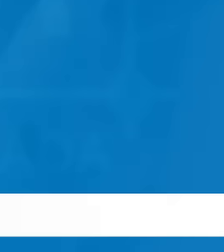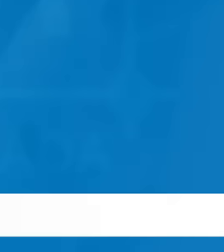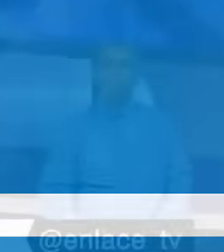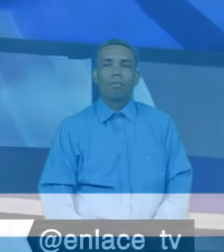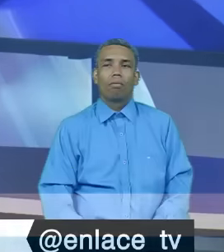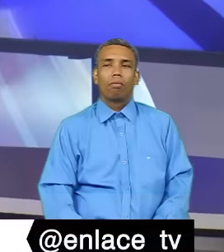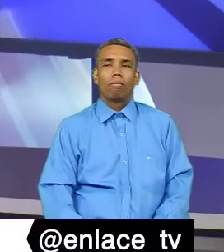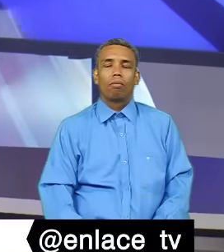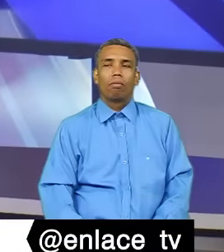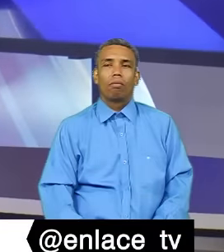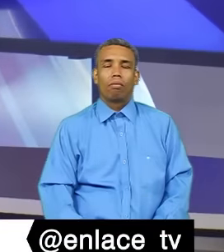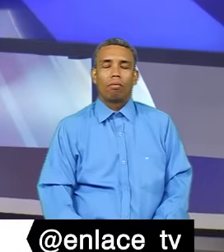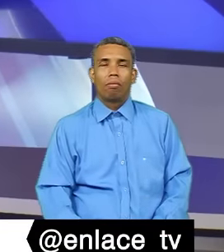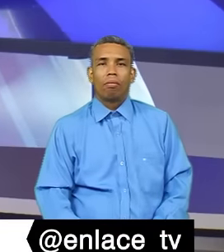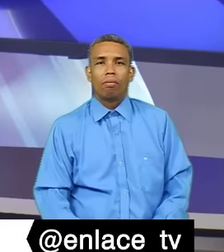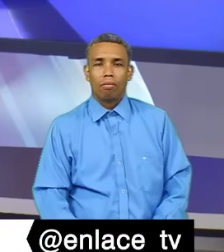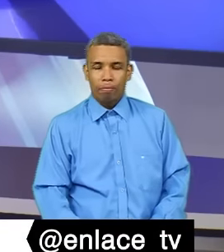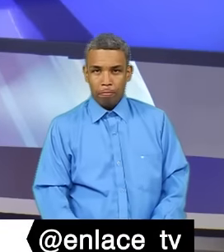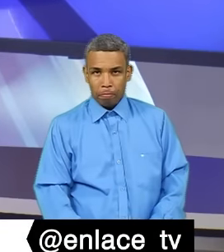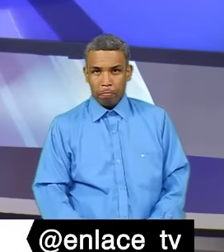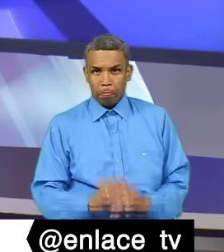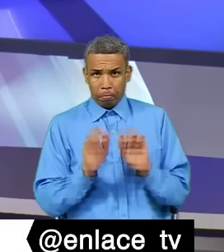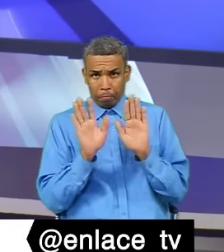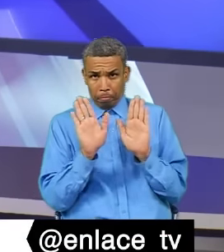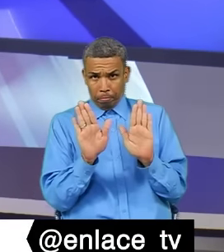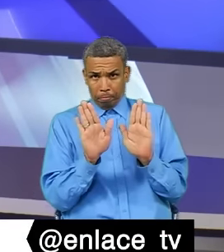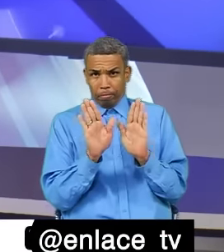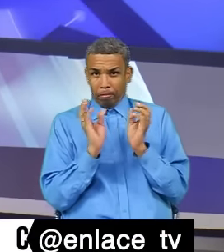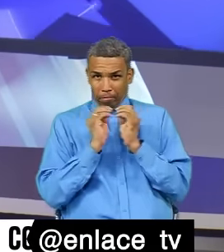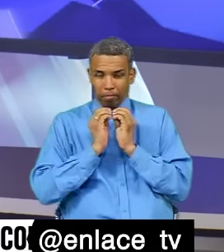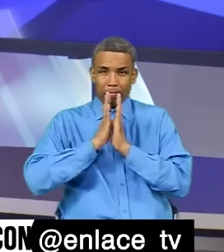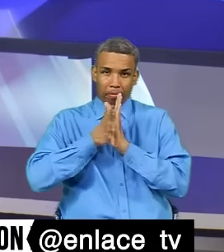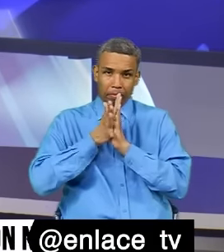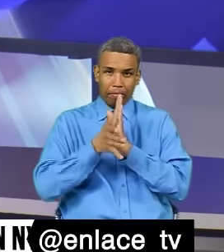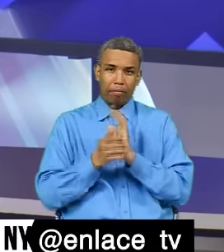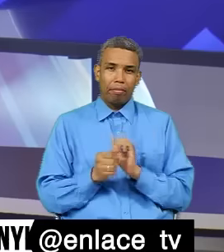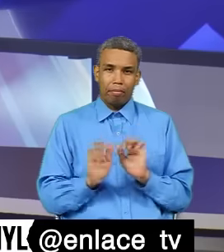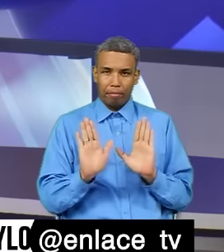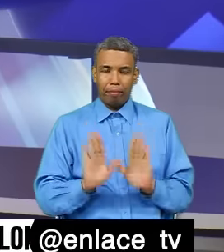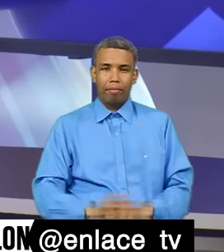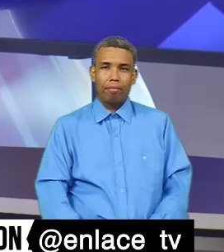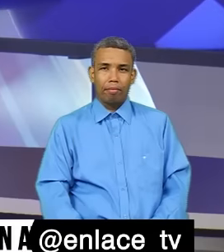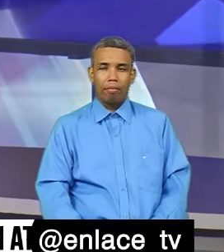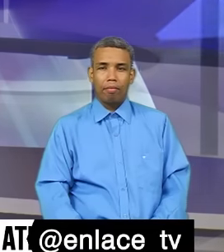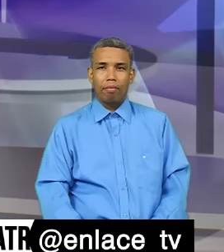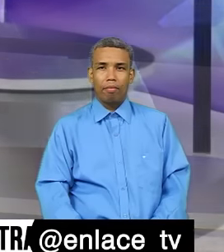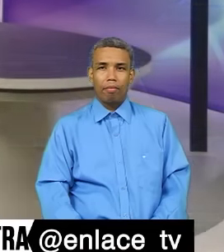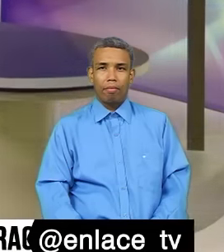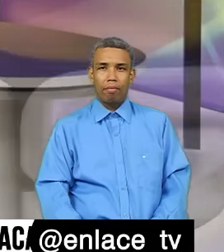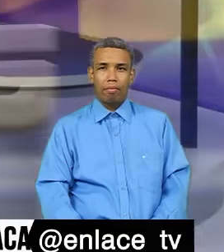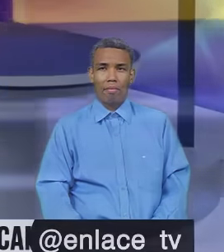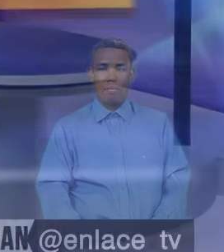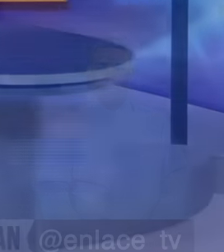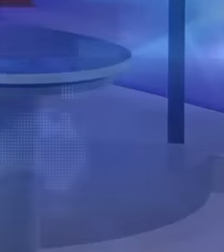www.chrome.com.com. Momento de hacer una pausa, ya regresamos con más información en las noticias.